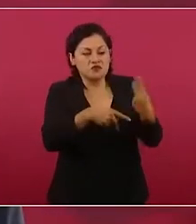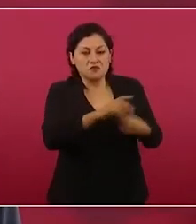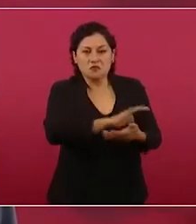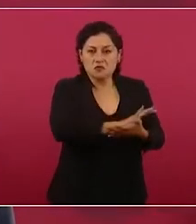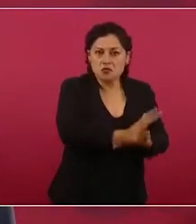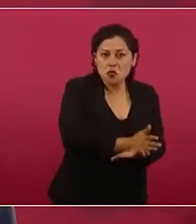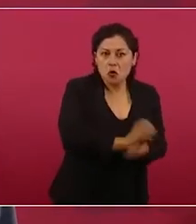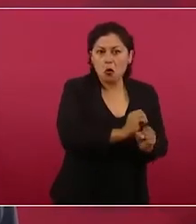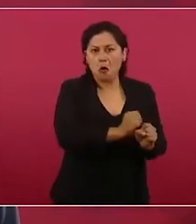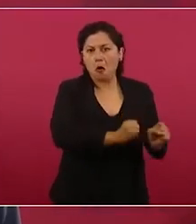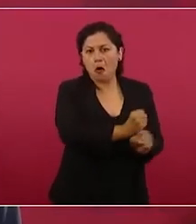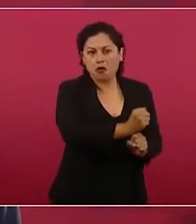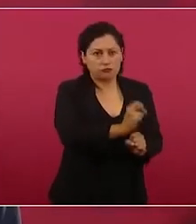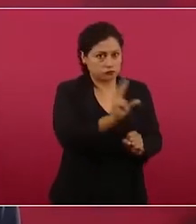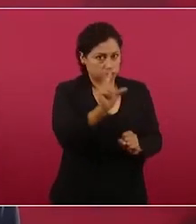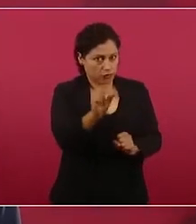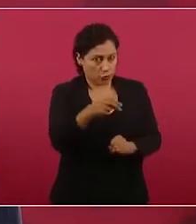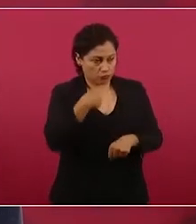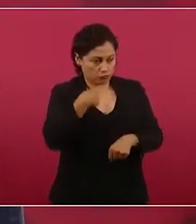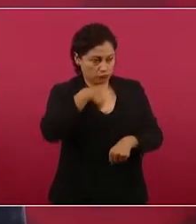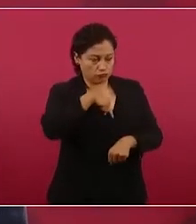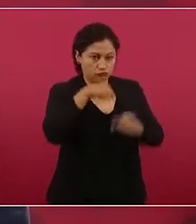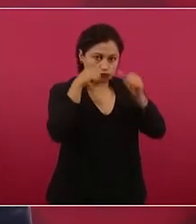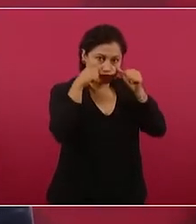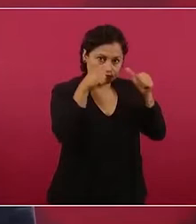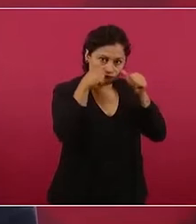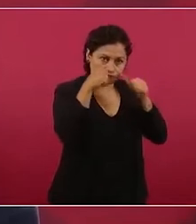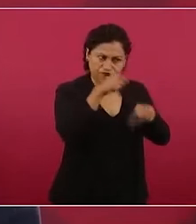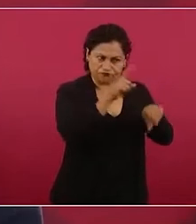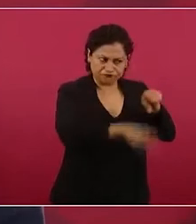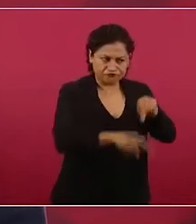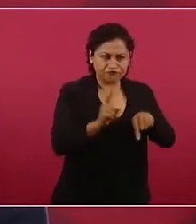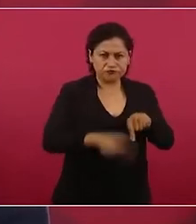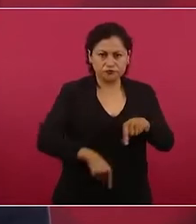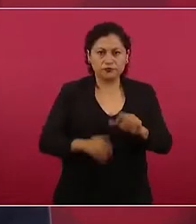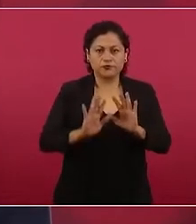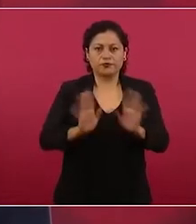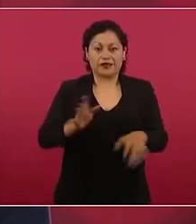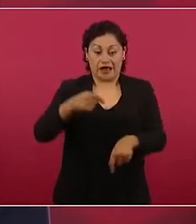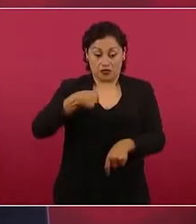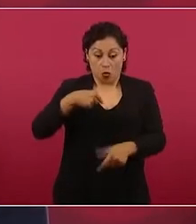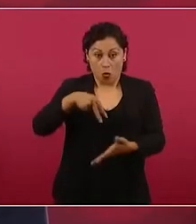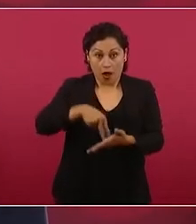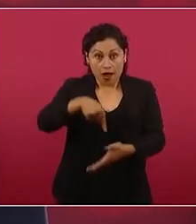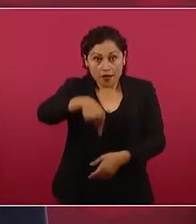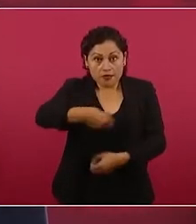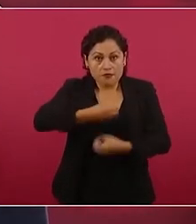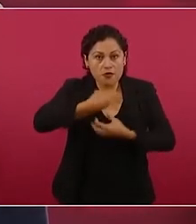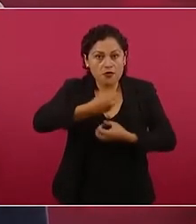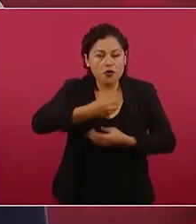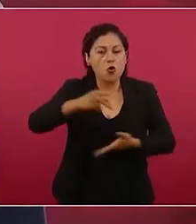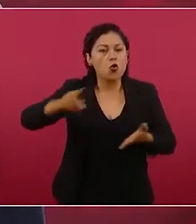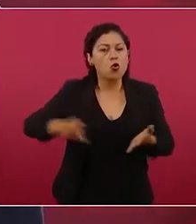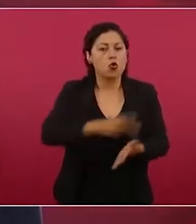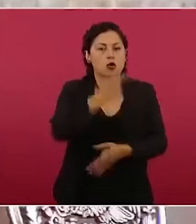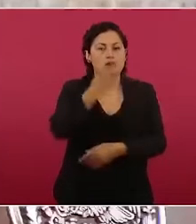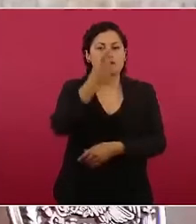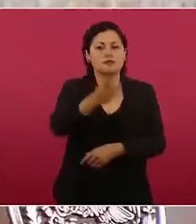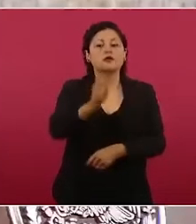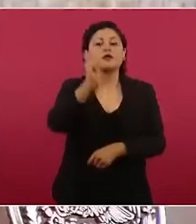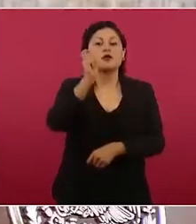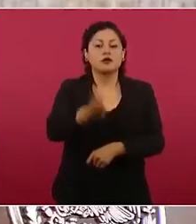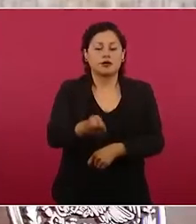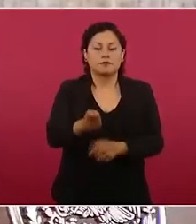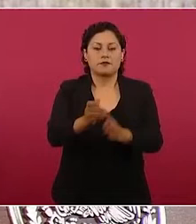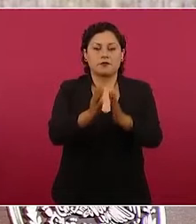Y ya lo he dicho aquí y lo repito, no vamos a permitir que ningún